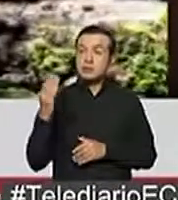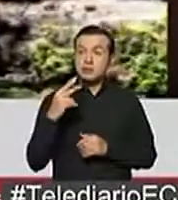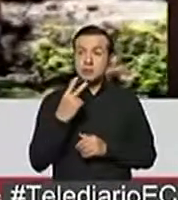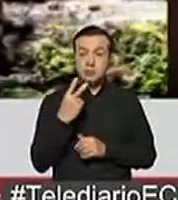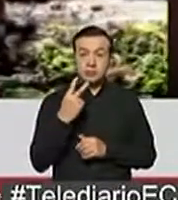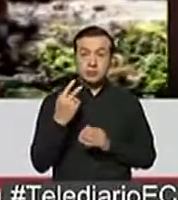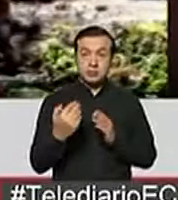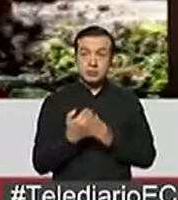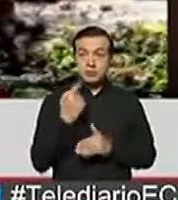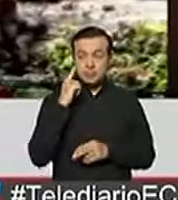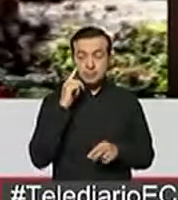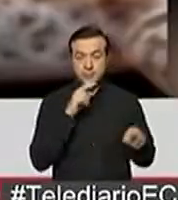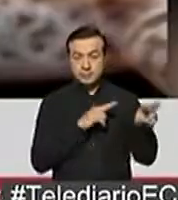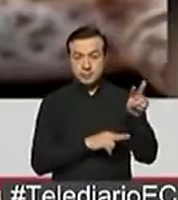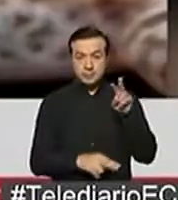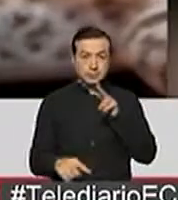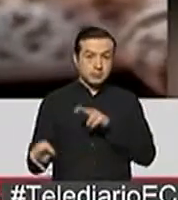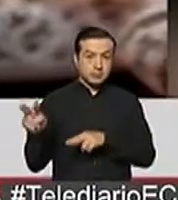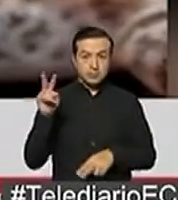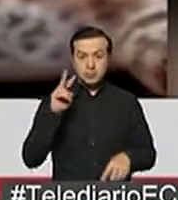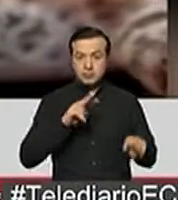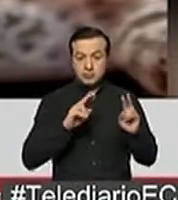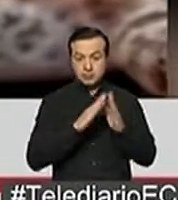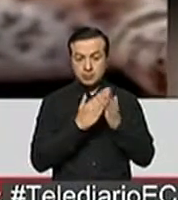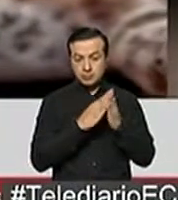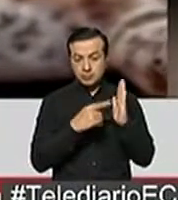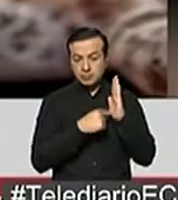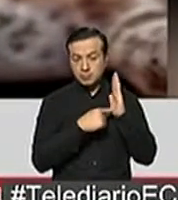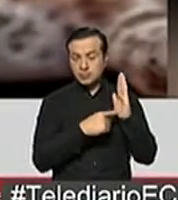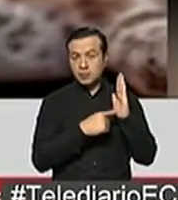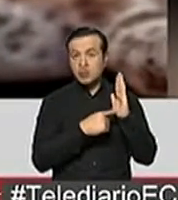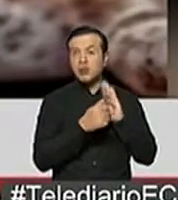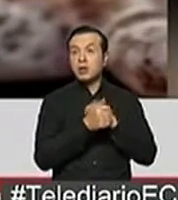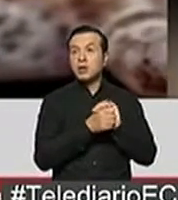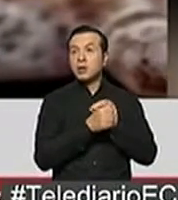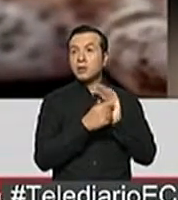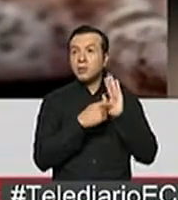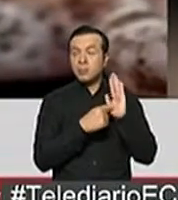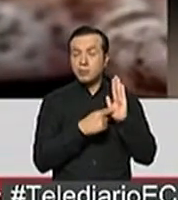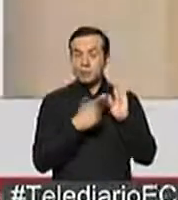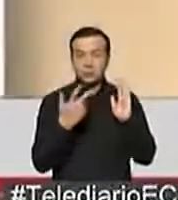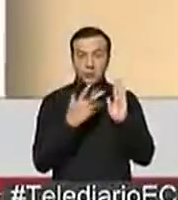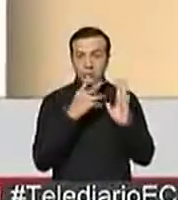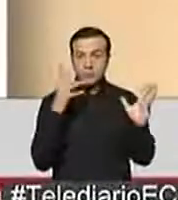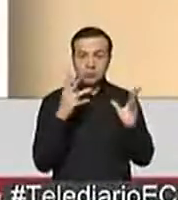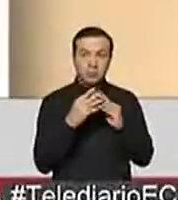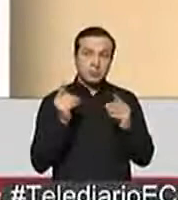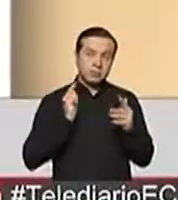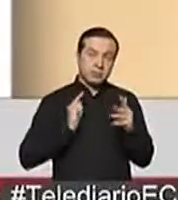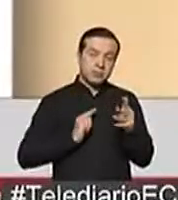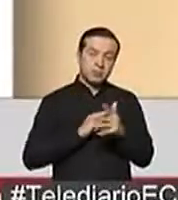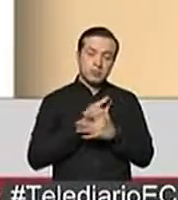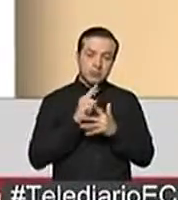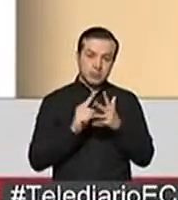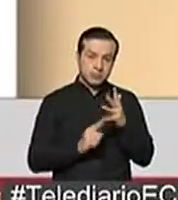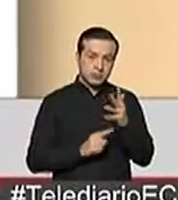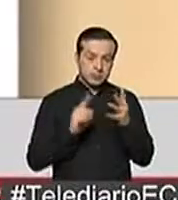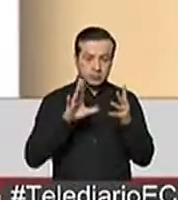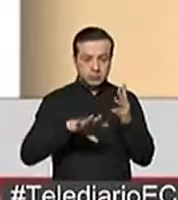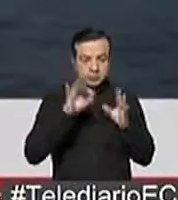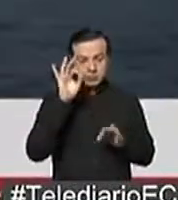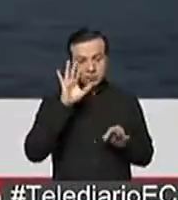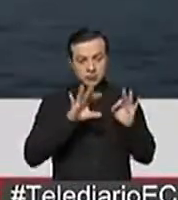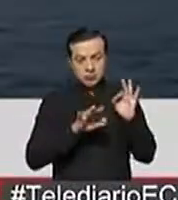salamanquesas, estudios que fueron publicados en el libro Reptiles de Galápagos, obra que recoge los detalles de este